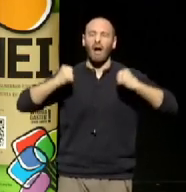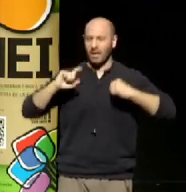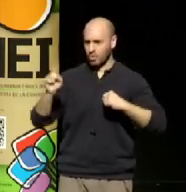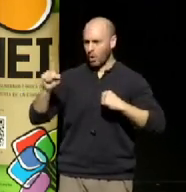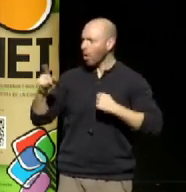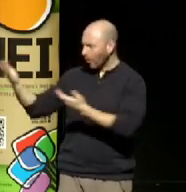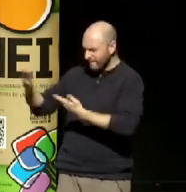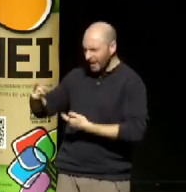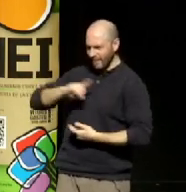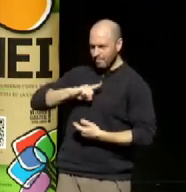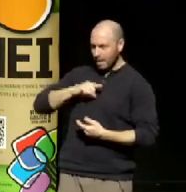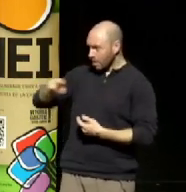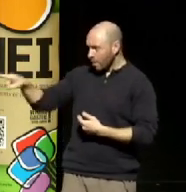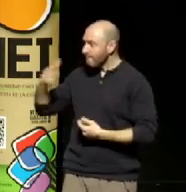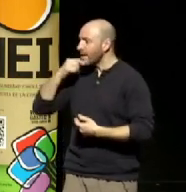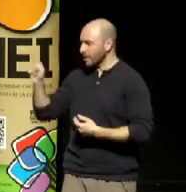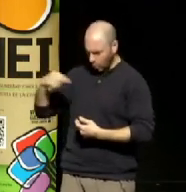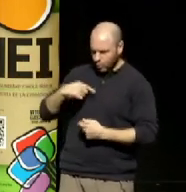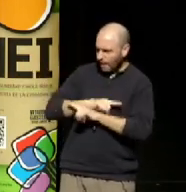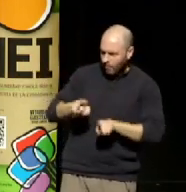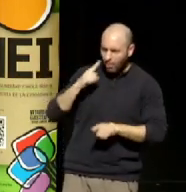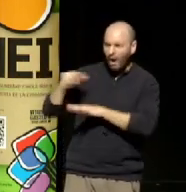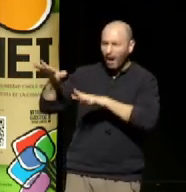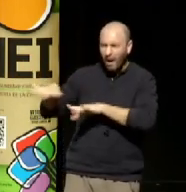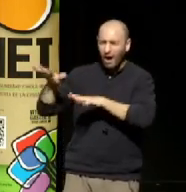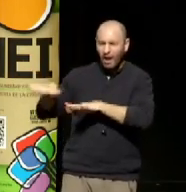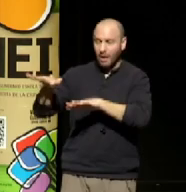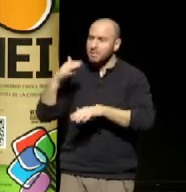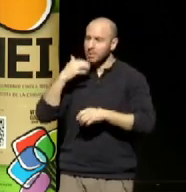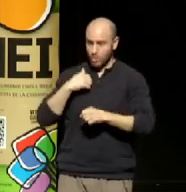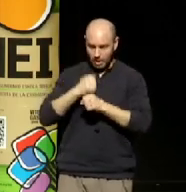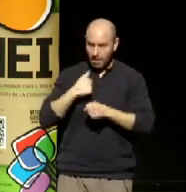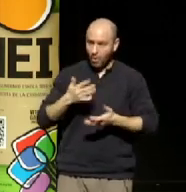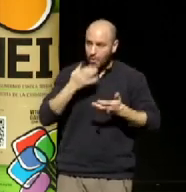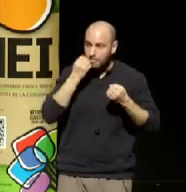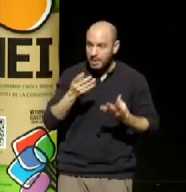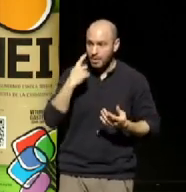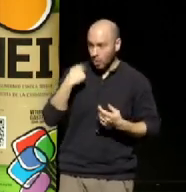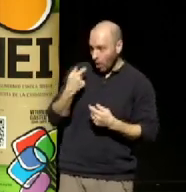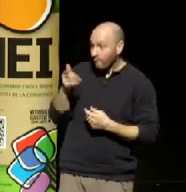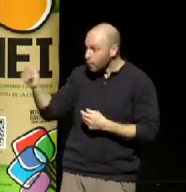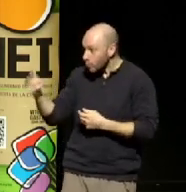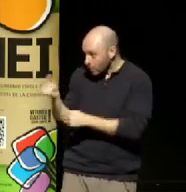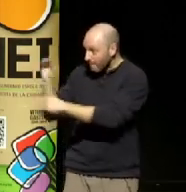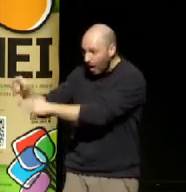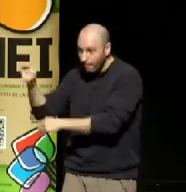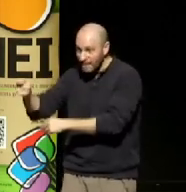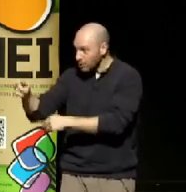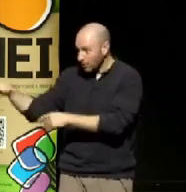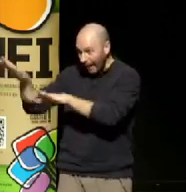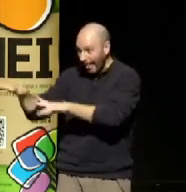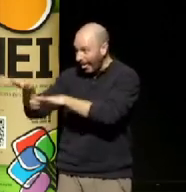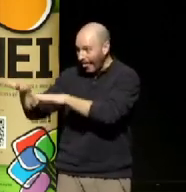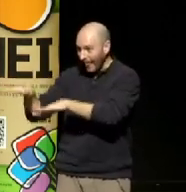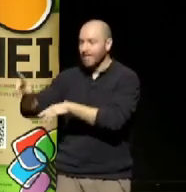tuvieron fácil en absoluto. Lo que tienes es que persuadirles de que si tú consigues un buen empleo, les vas a poder pagar a ellos las pensiones. Es decir,